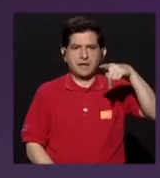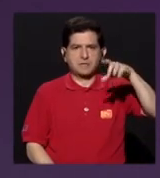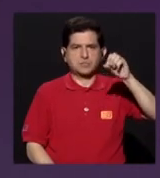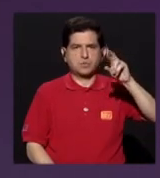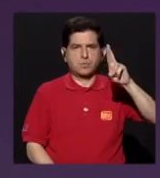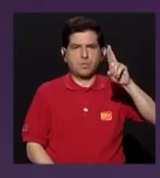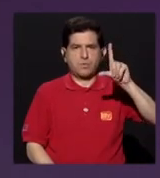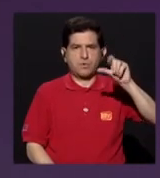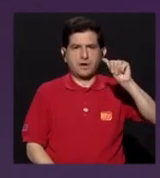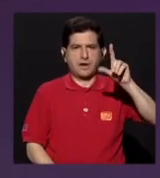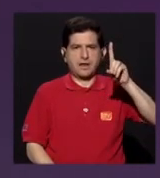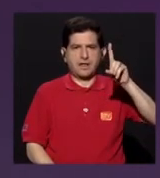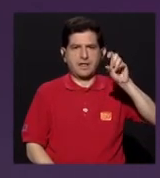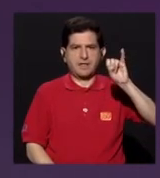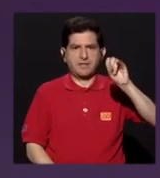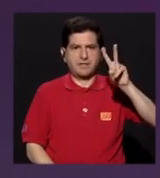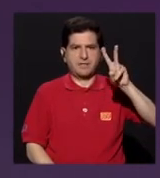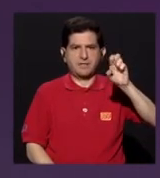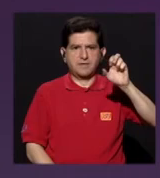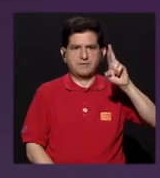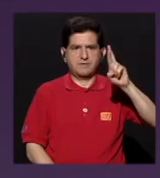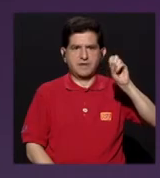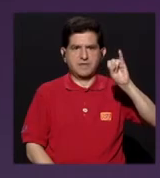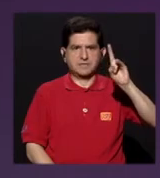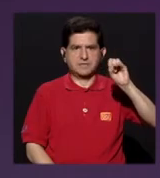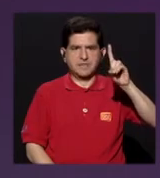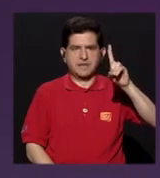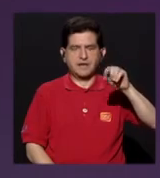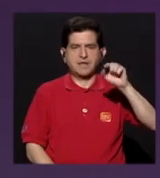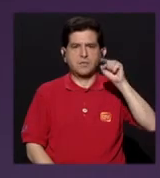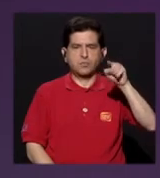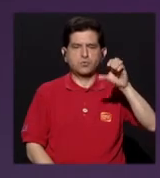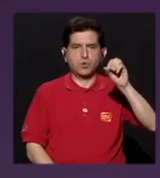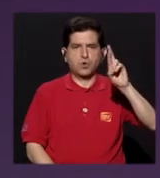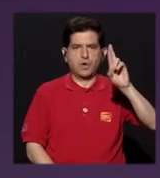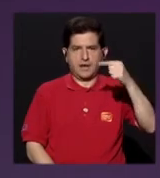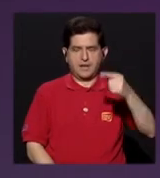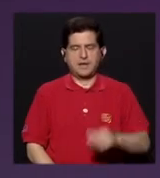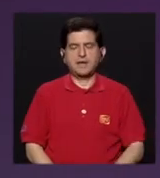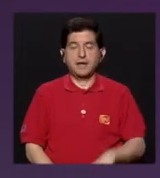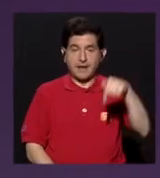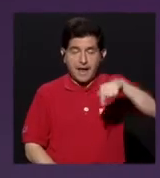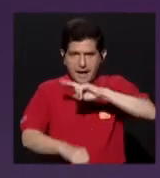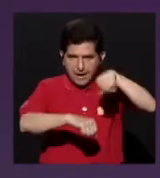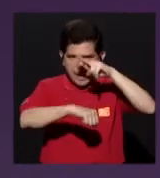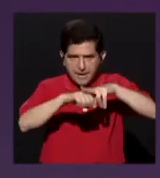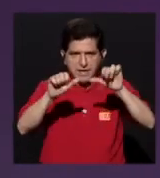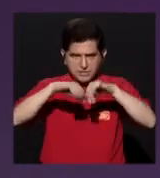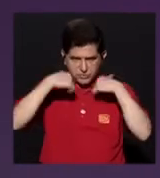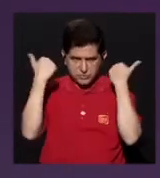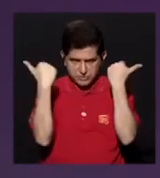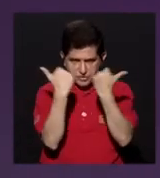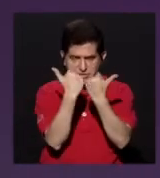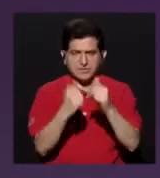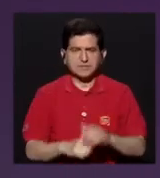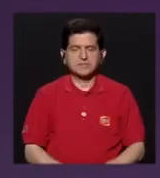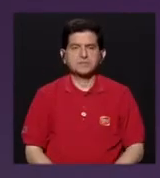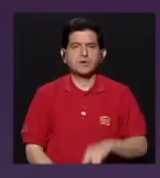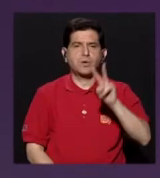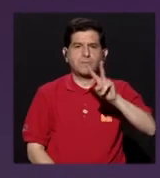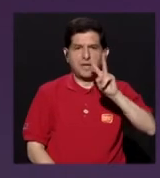familiasporladiversidad.org. Uh-huh. Y el teléfono de mi asociación, la nacional, la Asociación Pro Sexología, es